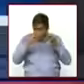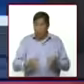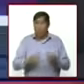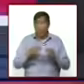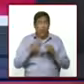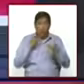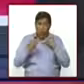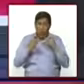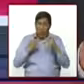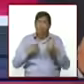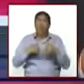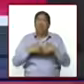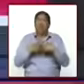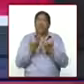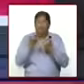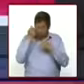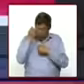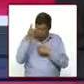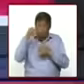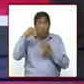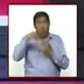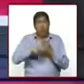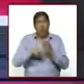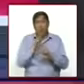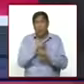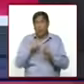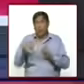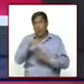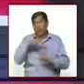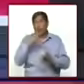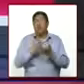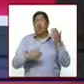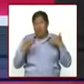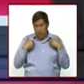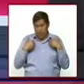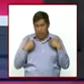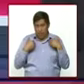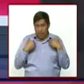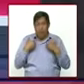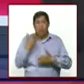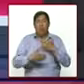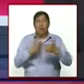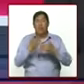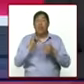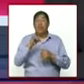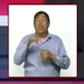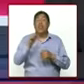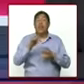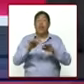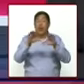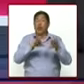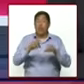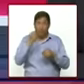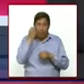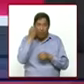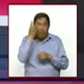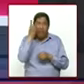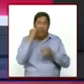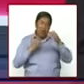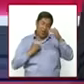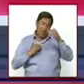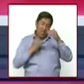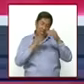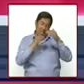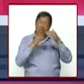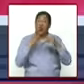decisiones informadas sobre la base de una comprensión profunda de las situaciones en las que se encuentra. A medida que la IA avanza hacia niveles de comprensión más cercanos